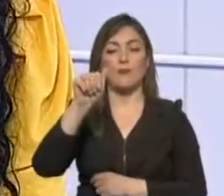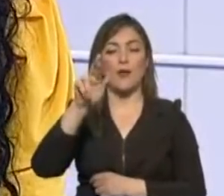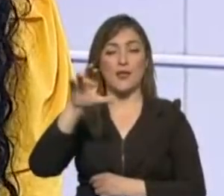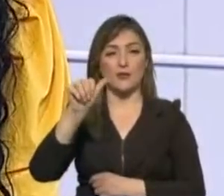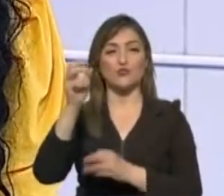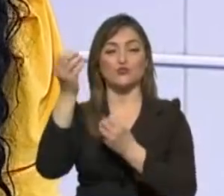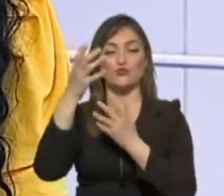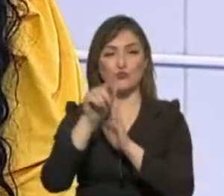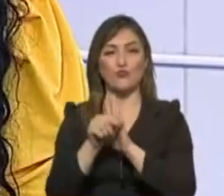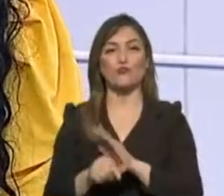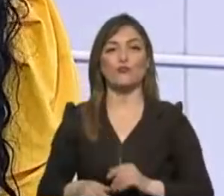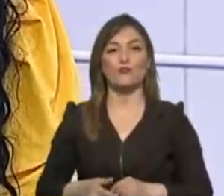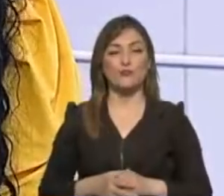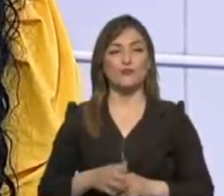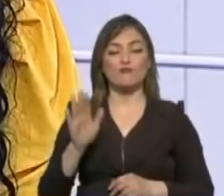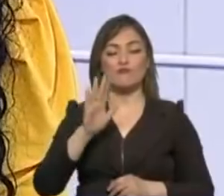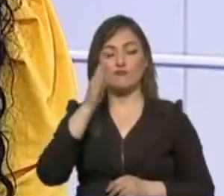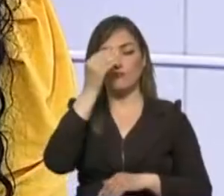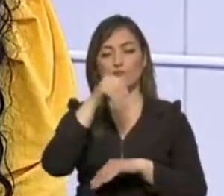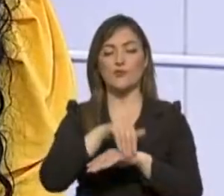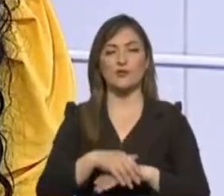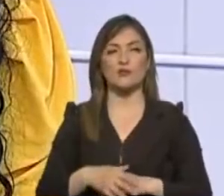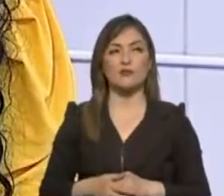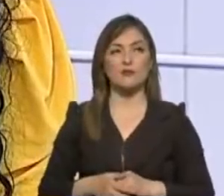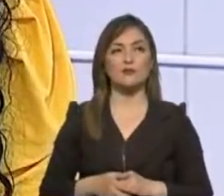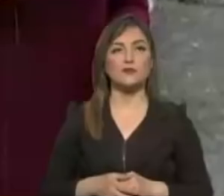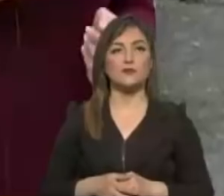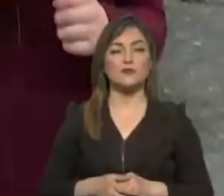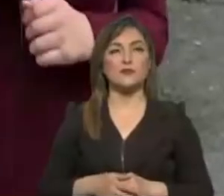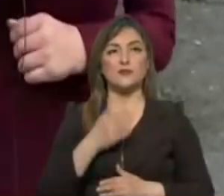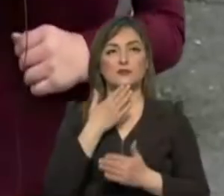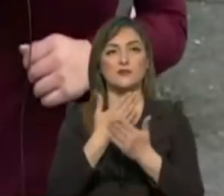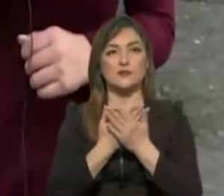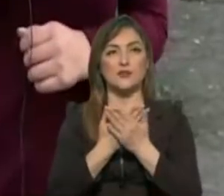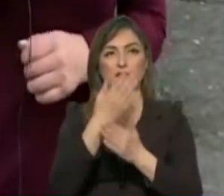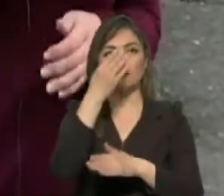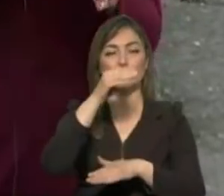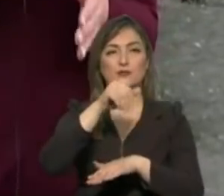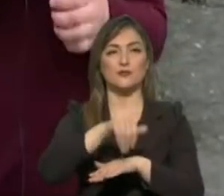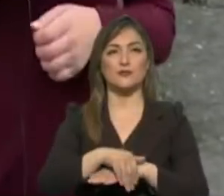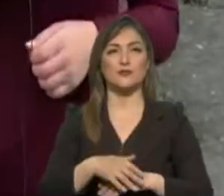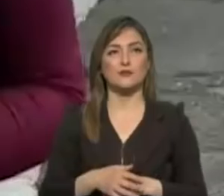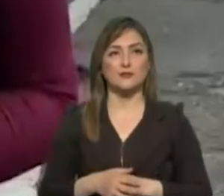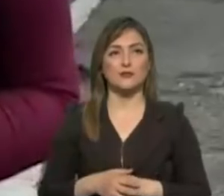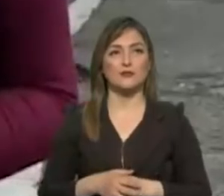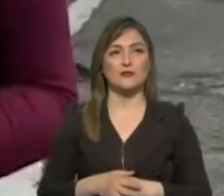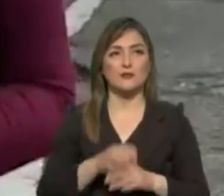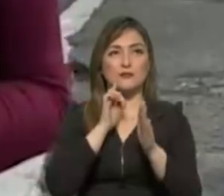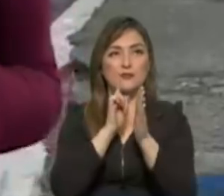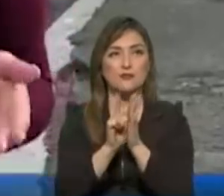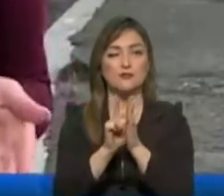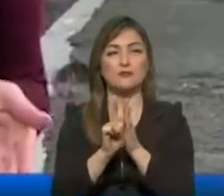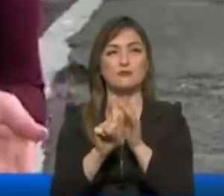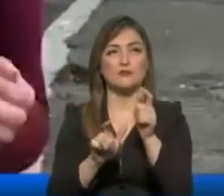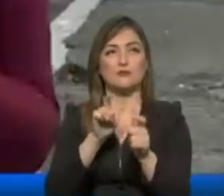Coronel a esta hora nos tiene todos los detalles. María del Rocío, buenas tardes. Gracias en estudios y buenas tardes. Las denuncias ciudadanas